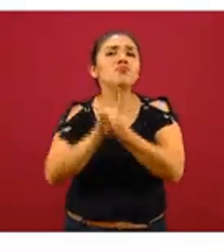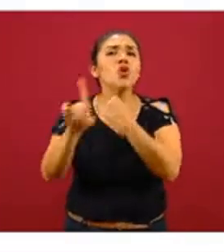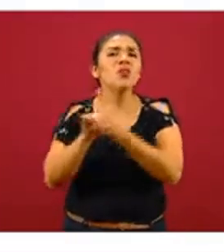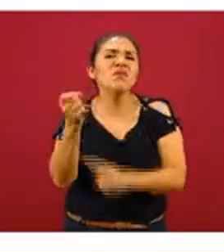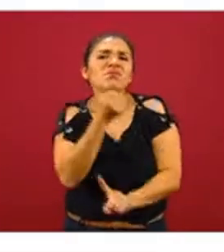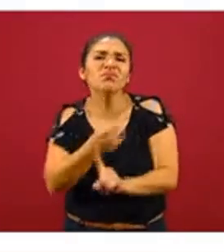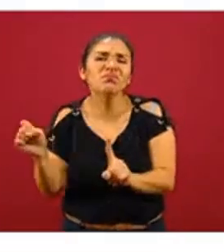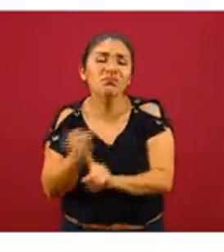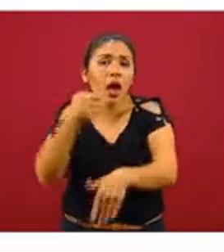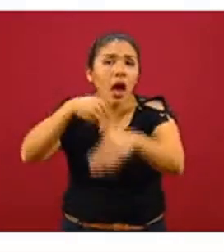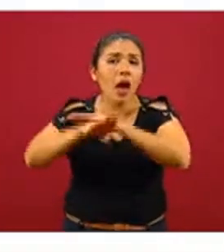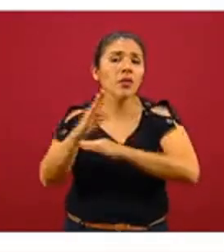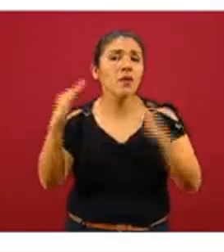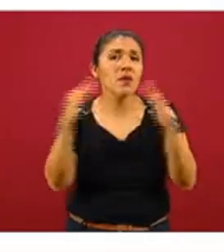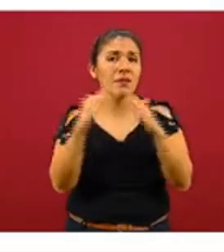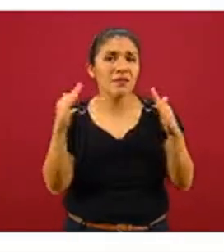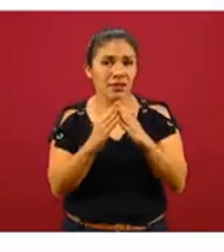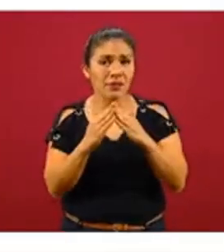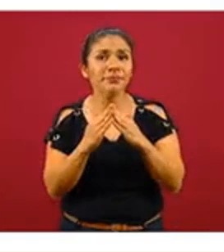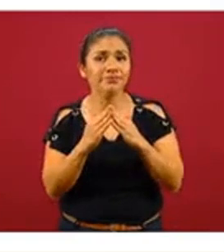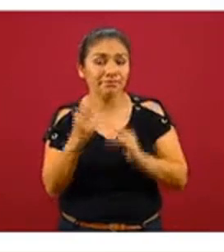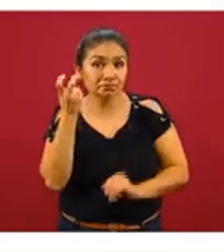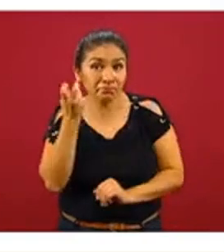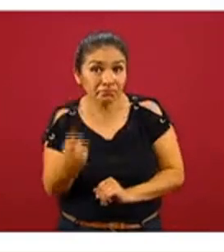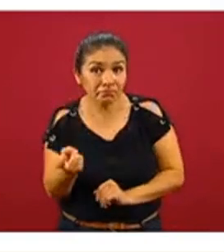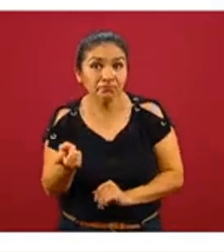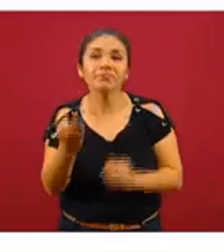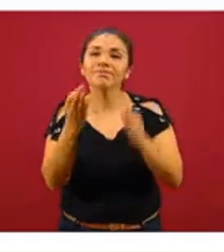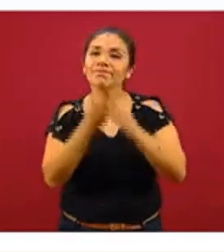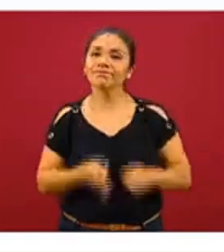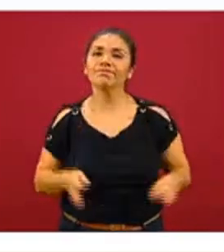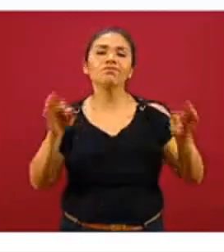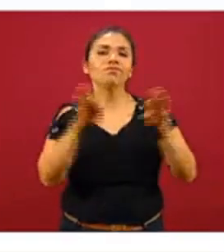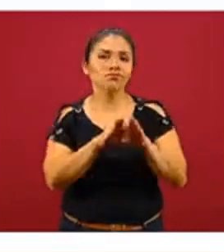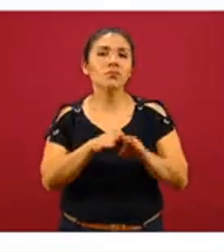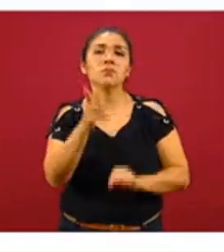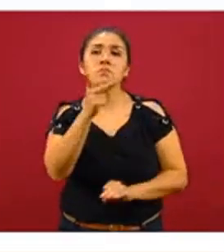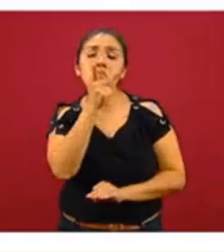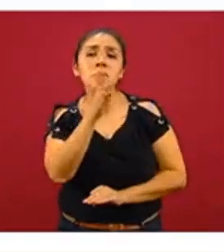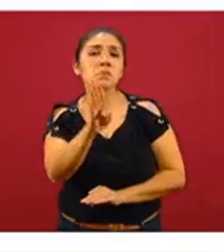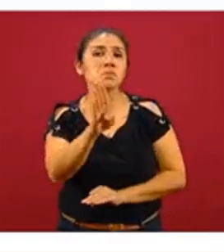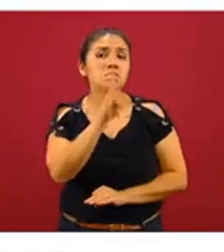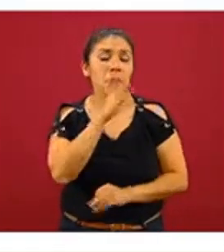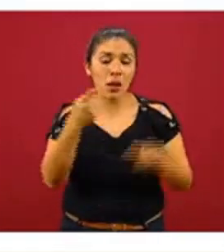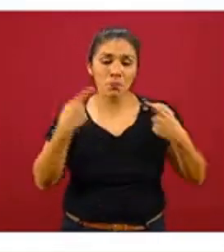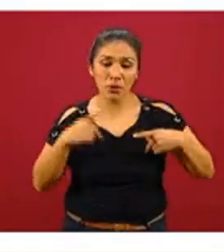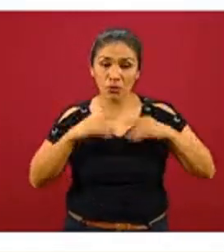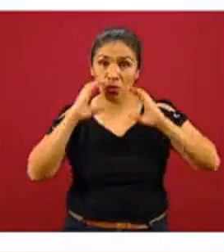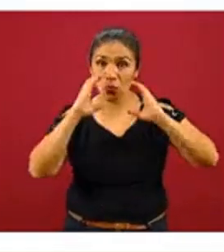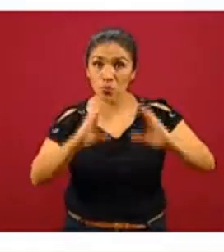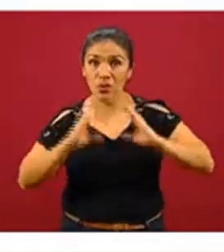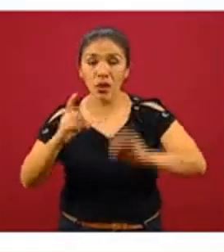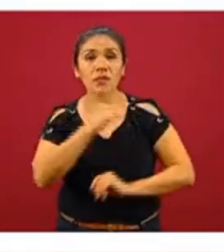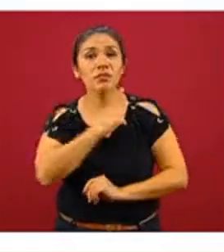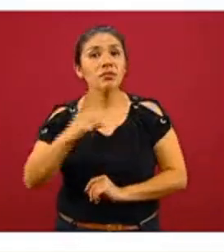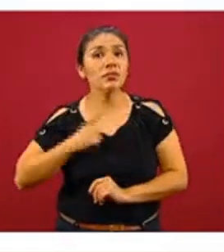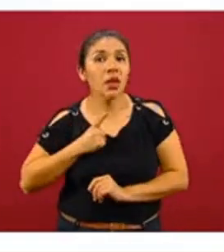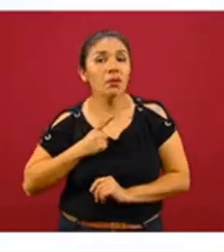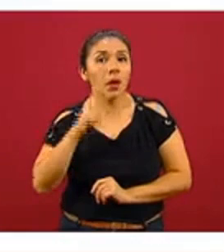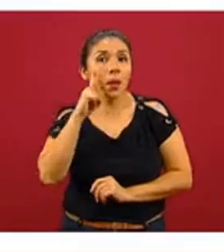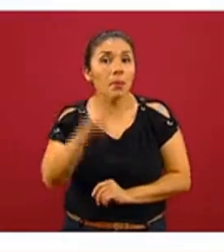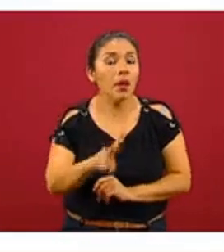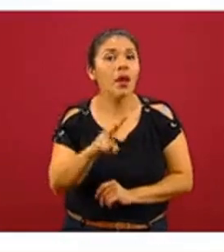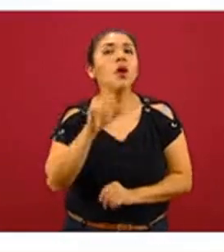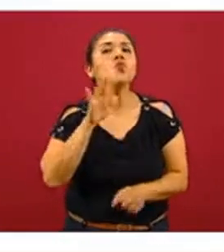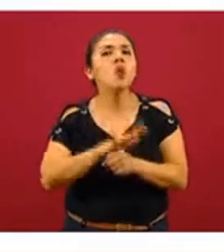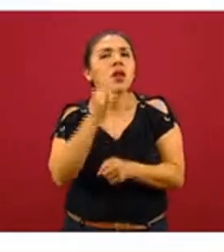de disciplina violenta. En este aspecto es fundamental que padres, madres y cuidadores se informen sobre